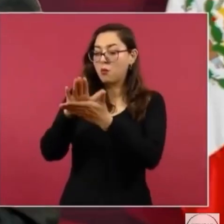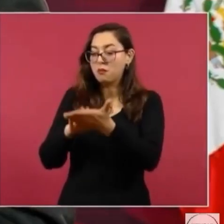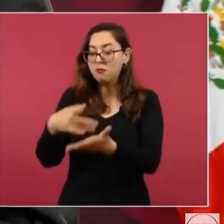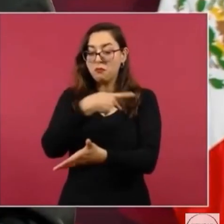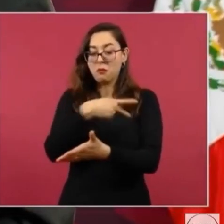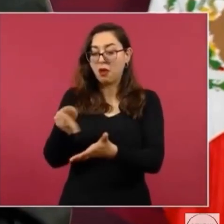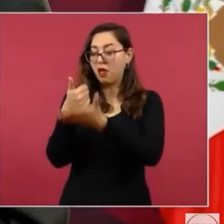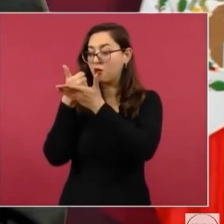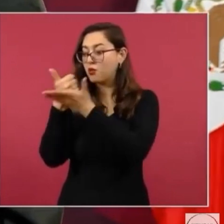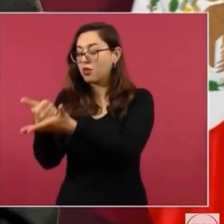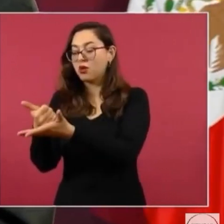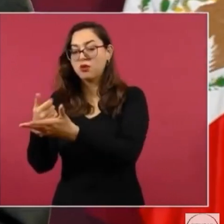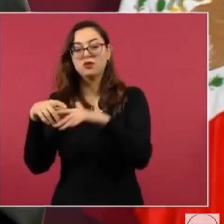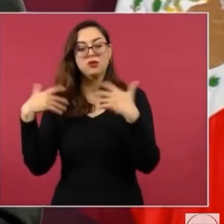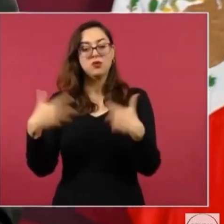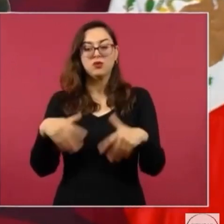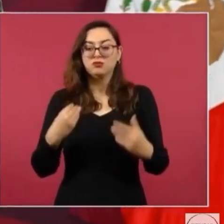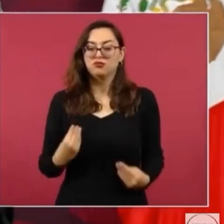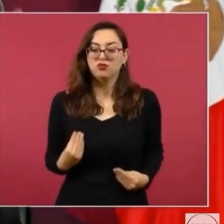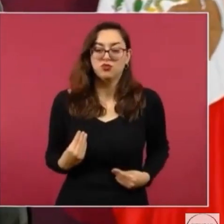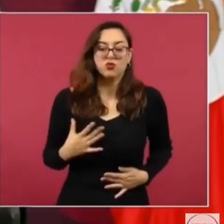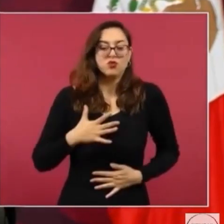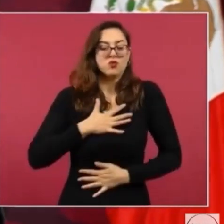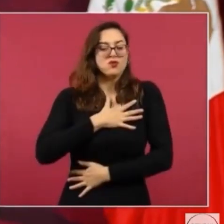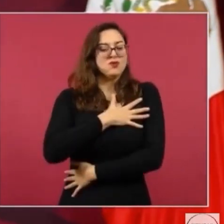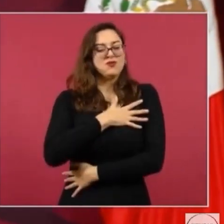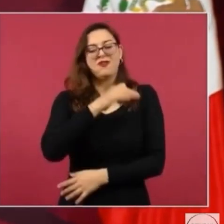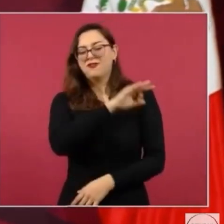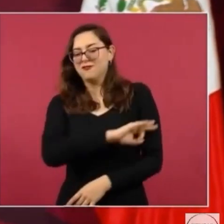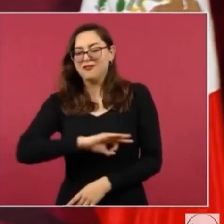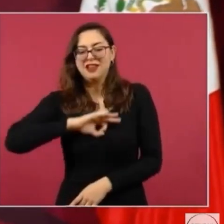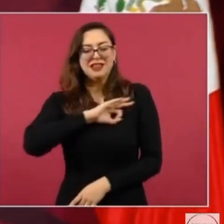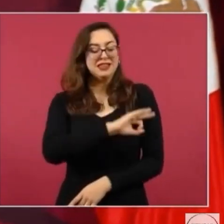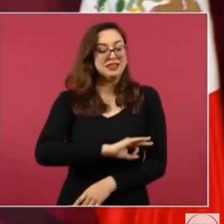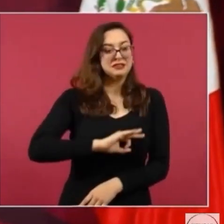pobre. Ni todo el oro del mundo